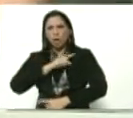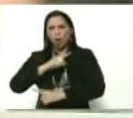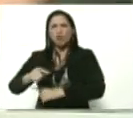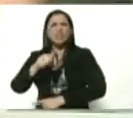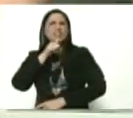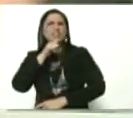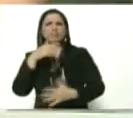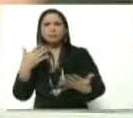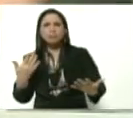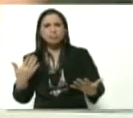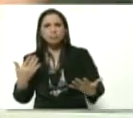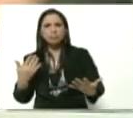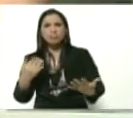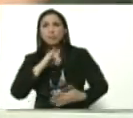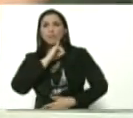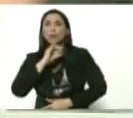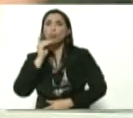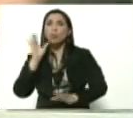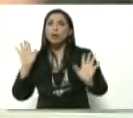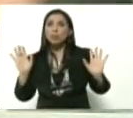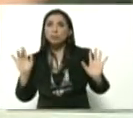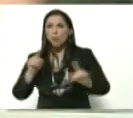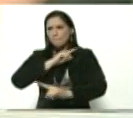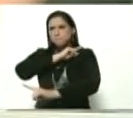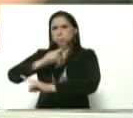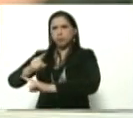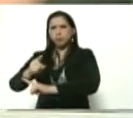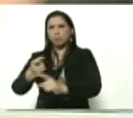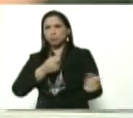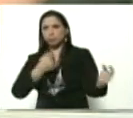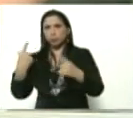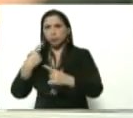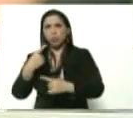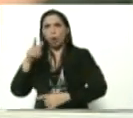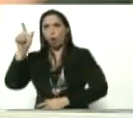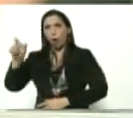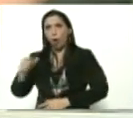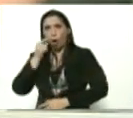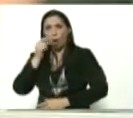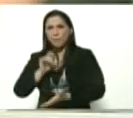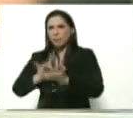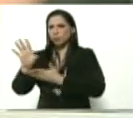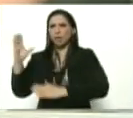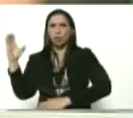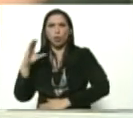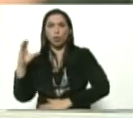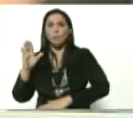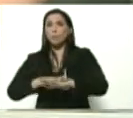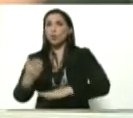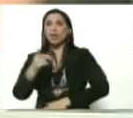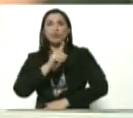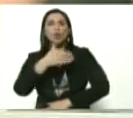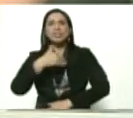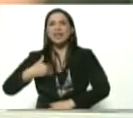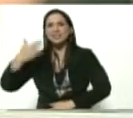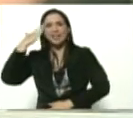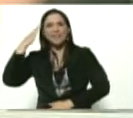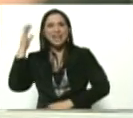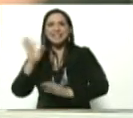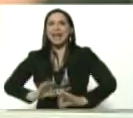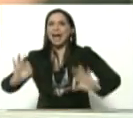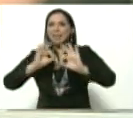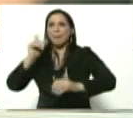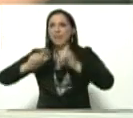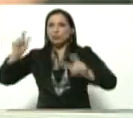quién? Iván Duque dio la orden de llevarlo, expulsarlos de Colombia, porque no quiere saber nada de la gente que